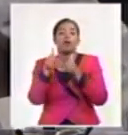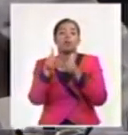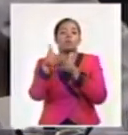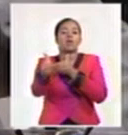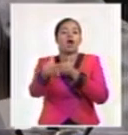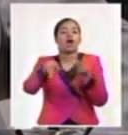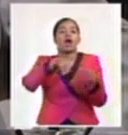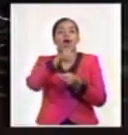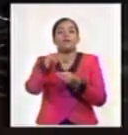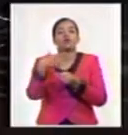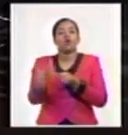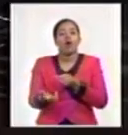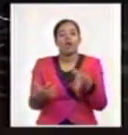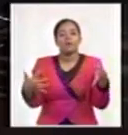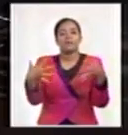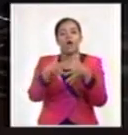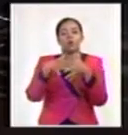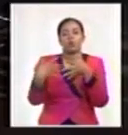se están gestando.